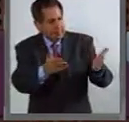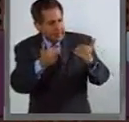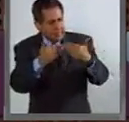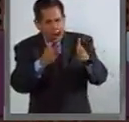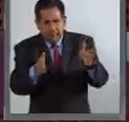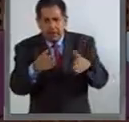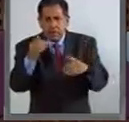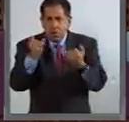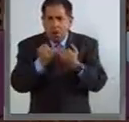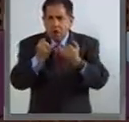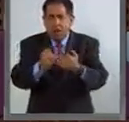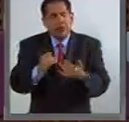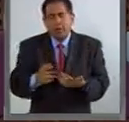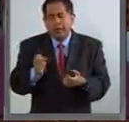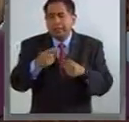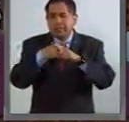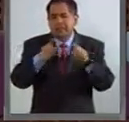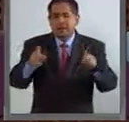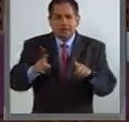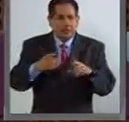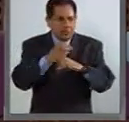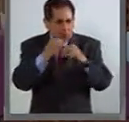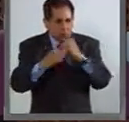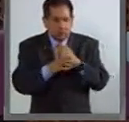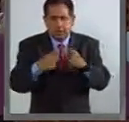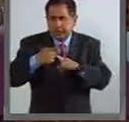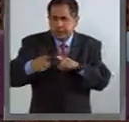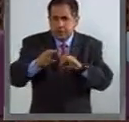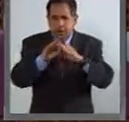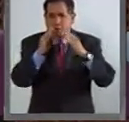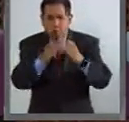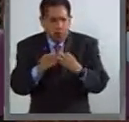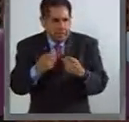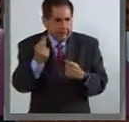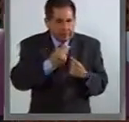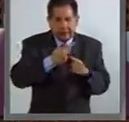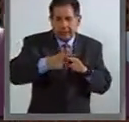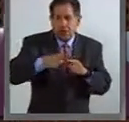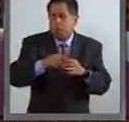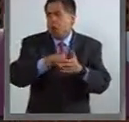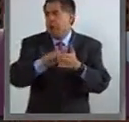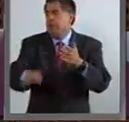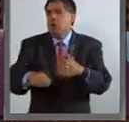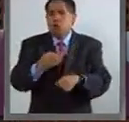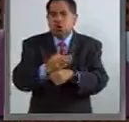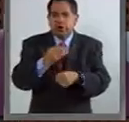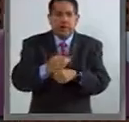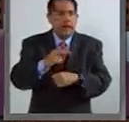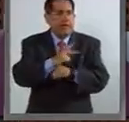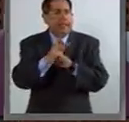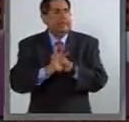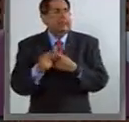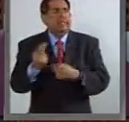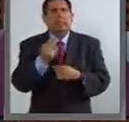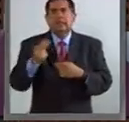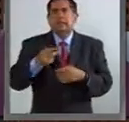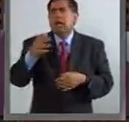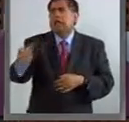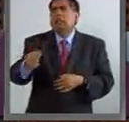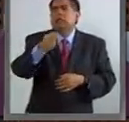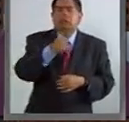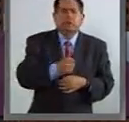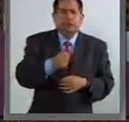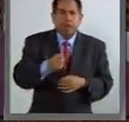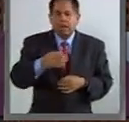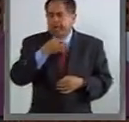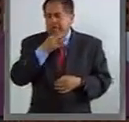Es decir, hay distintos tipos de nombramientos que requieren distintas necesidades. Por ejemplo, en este momento el país necesita nombrar